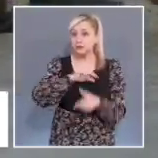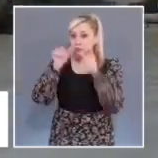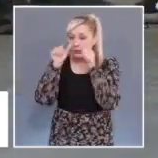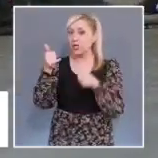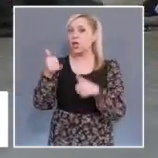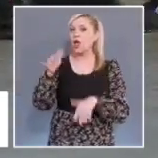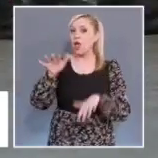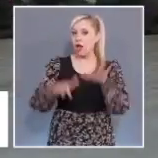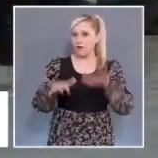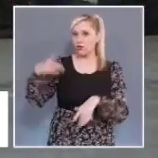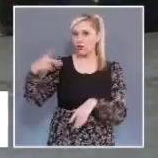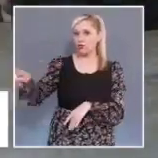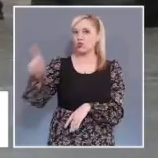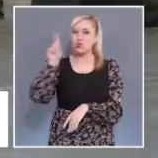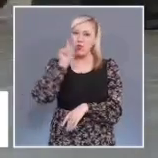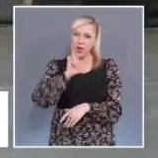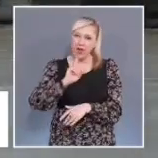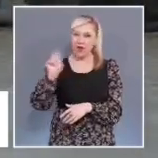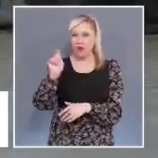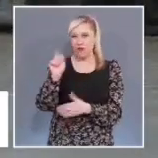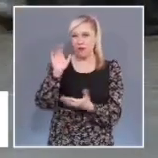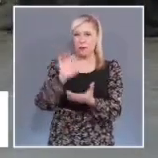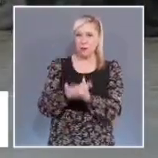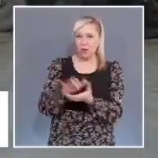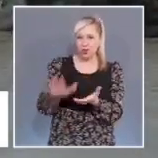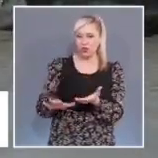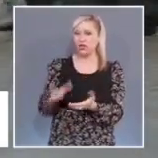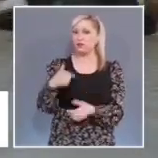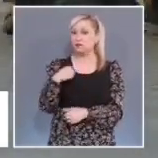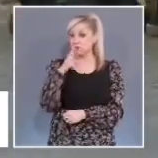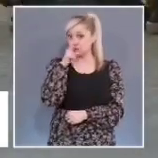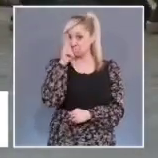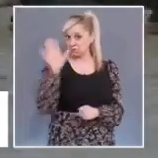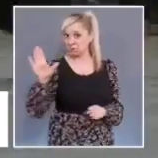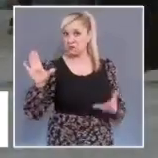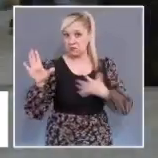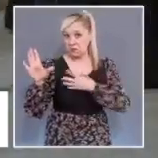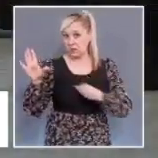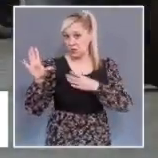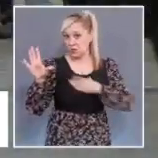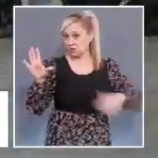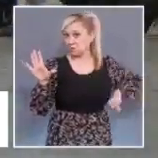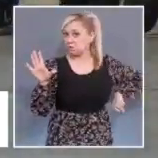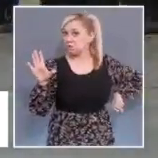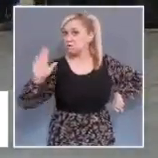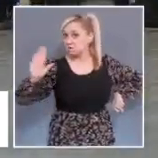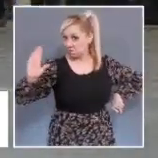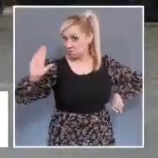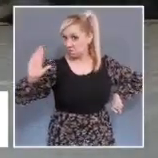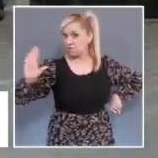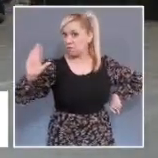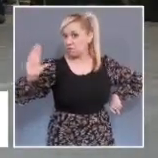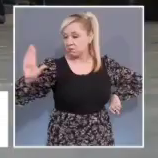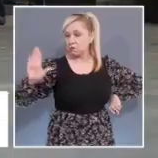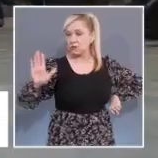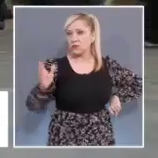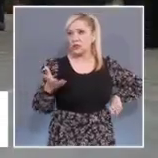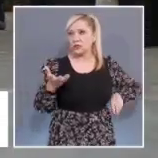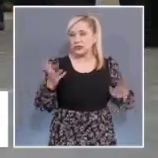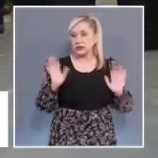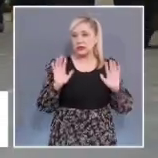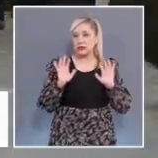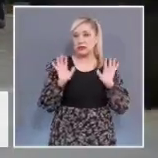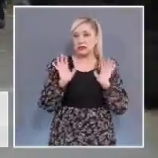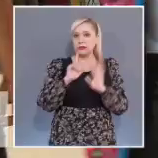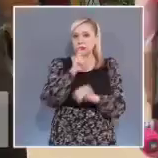con la amenaza de que no van a poder ver a sus hijos si deciden iniciar un proceso legal. Debido a lo anterior, considera que